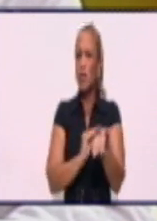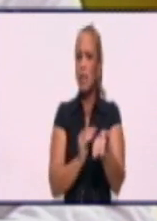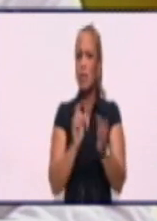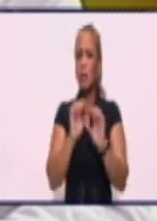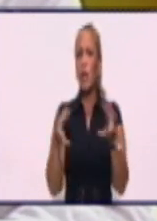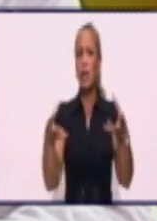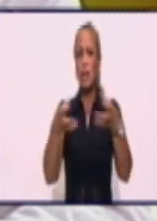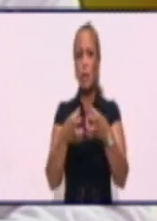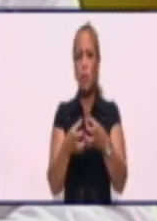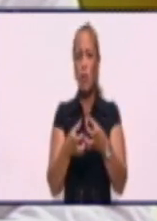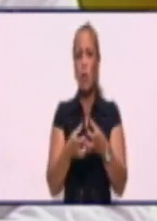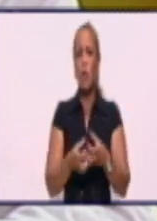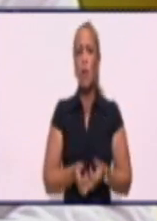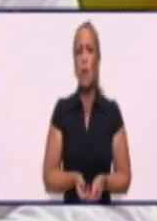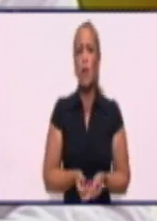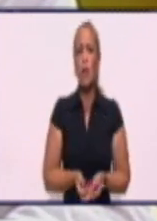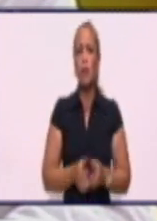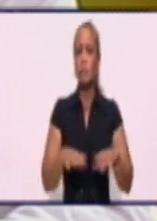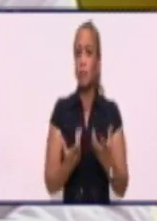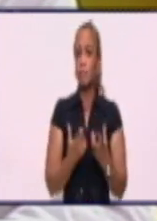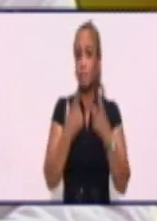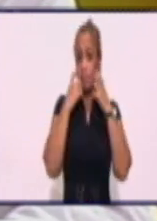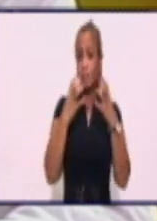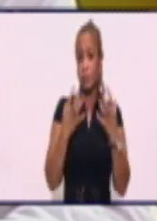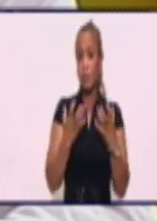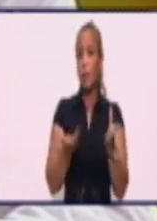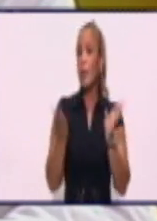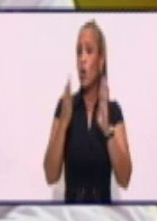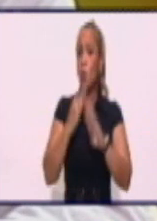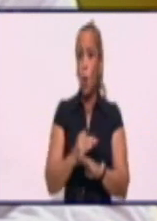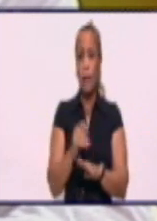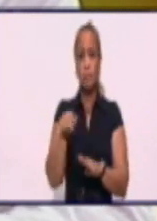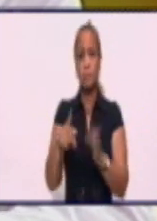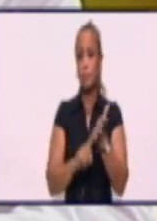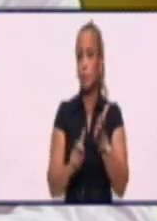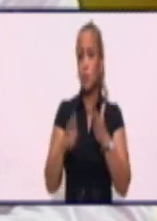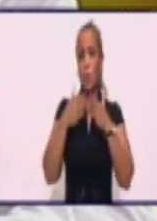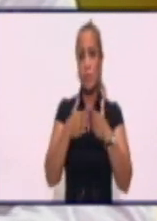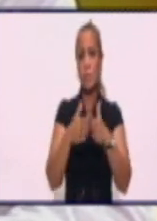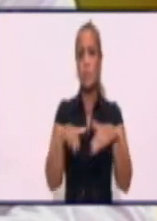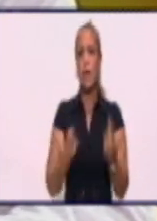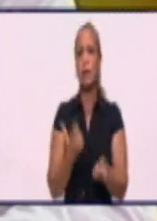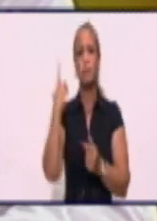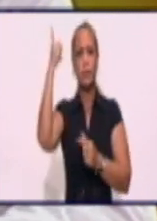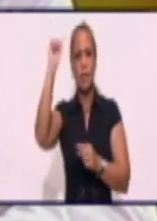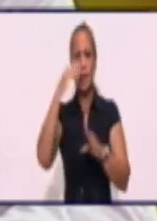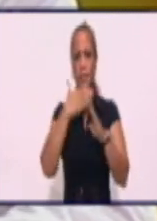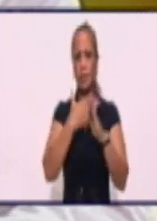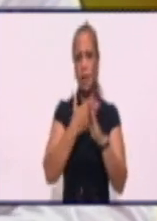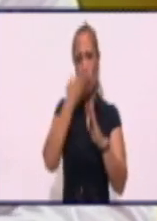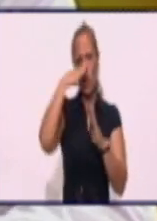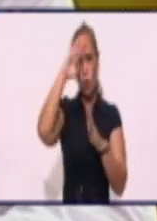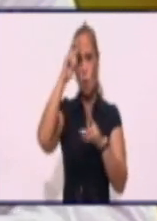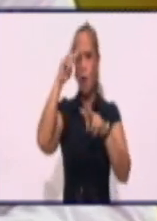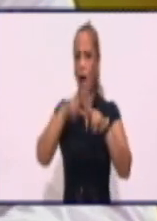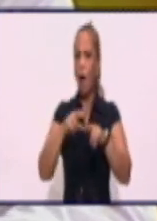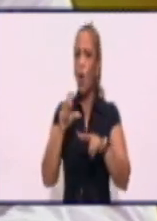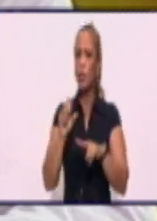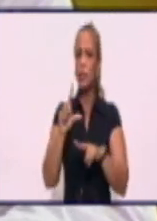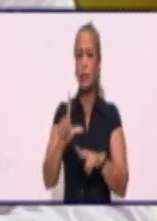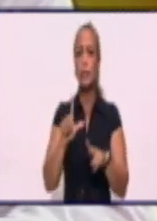un equipo de gran importancia, que no hay en la provincia. Hay que ir a Santiago de Cuba, a Holguín, y eso nos limita un